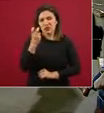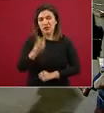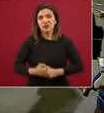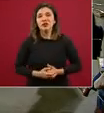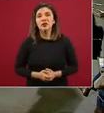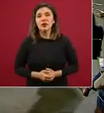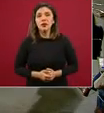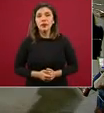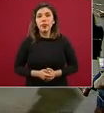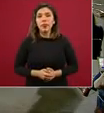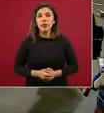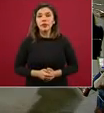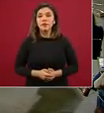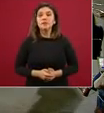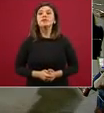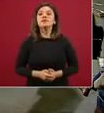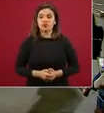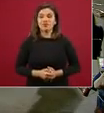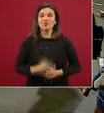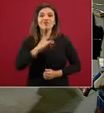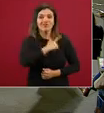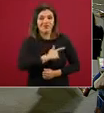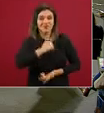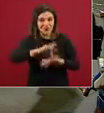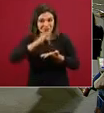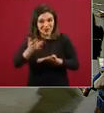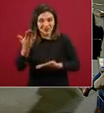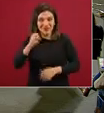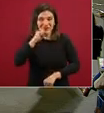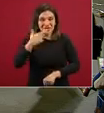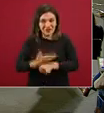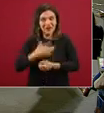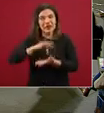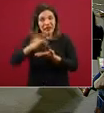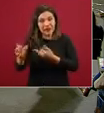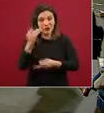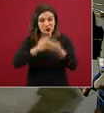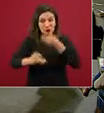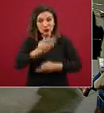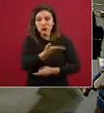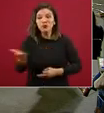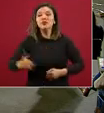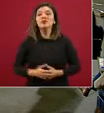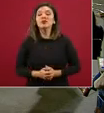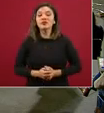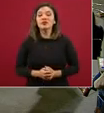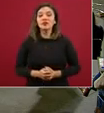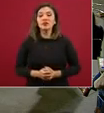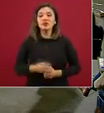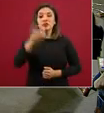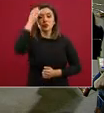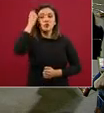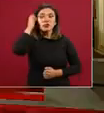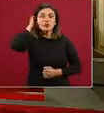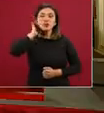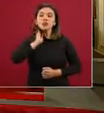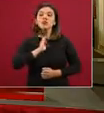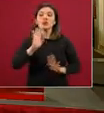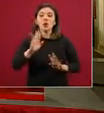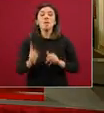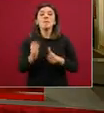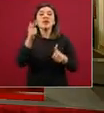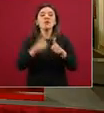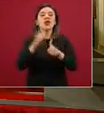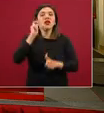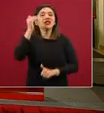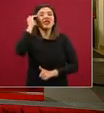pregunta. Bueno, pues muchas gracias, señor secretario, muchas gracias a todos. Digamos, primero vamos a hablar de